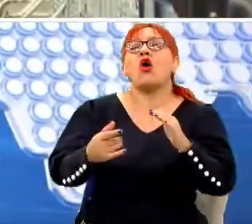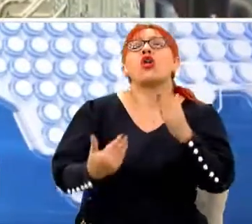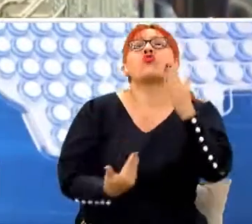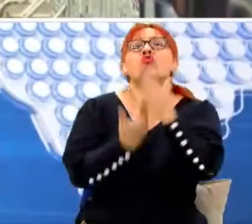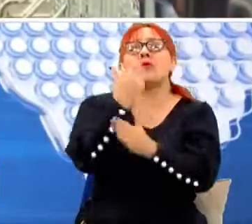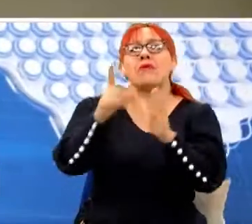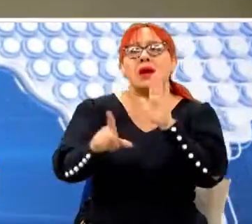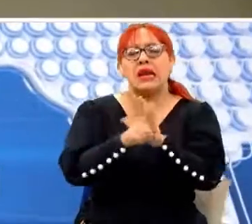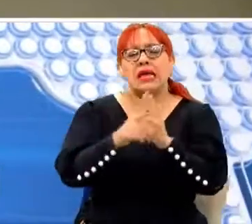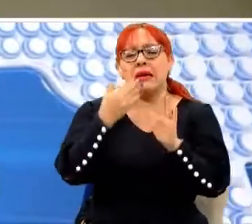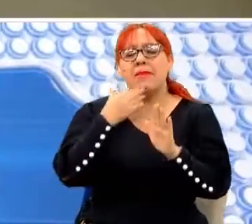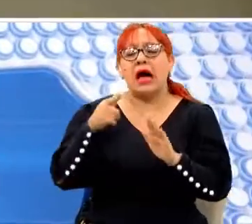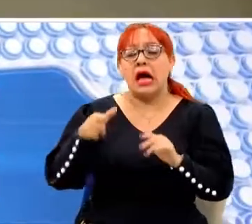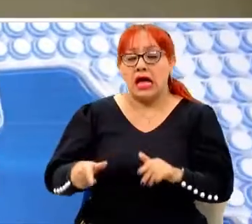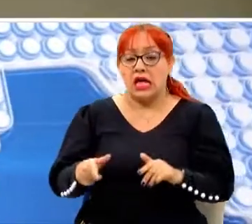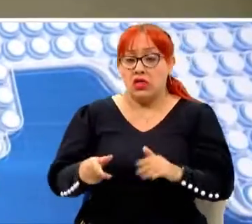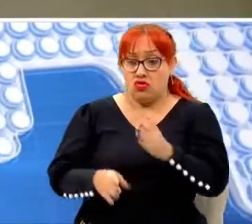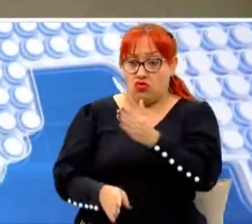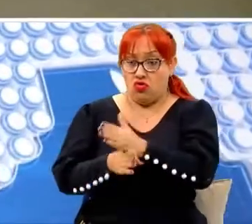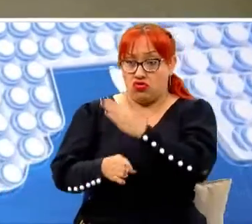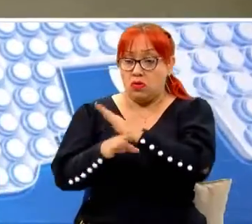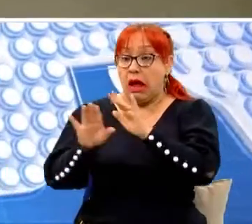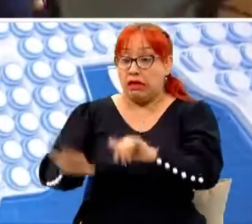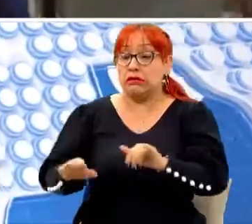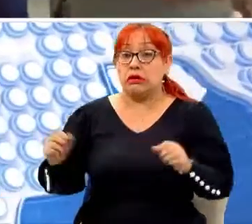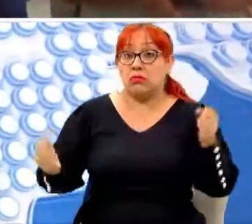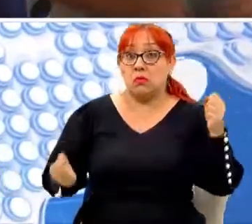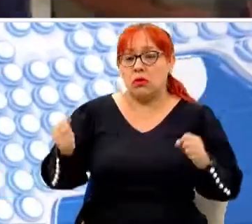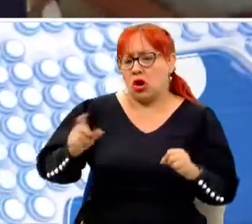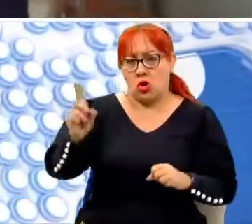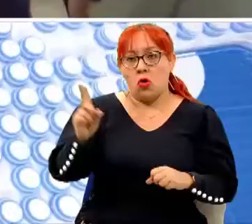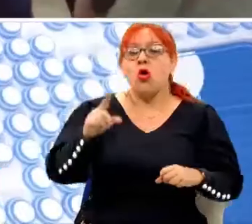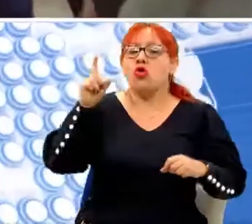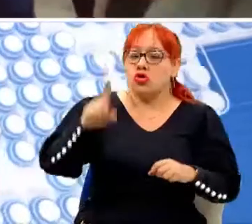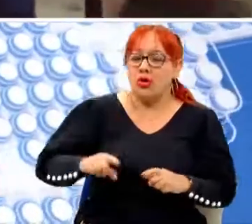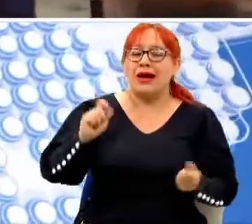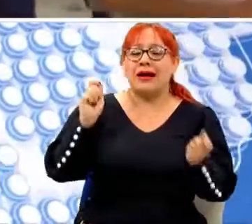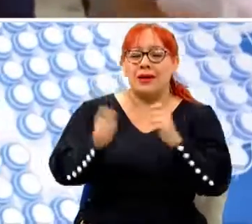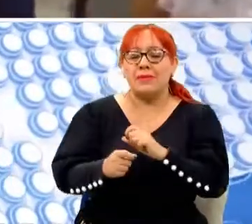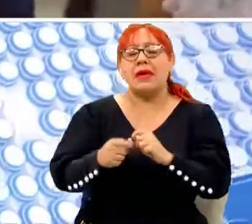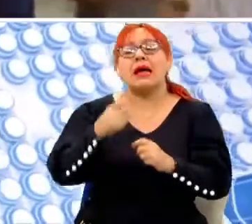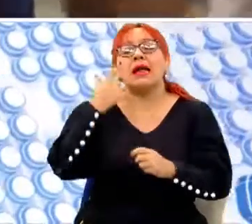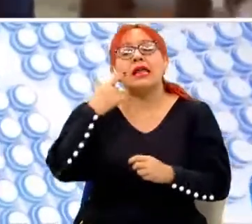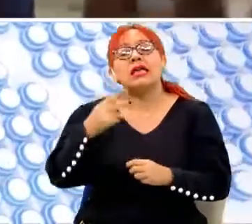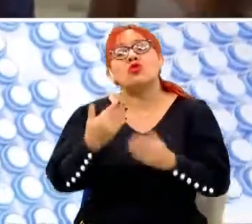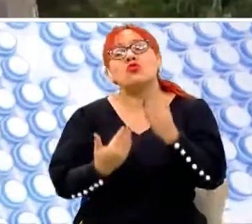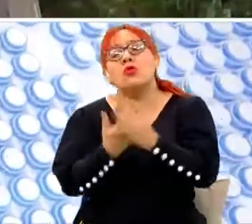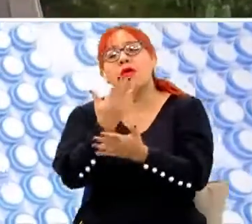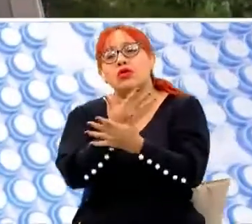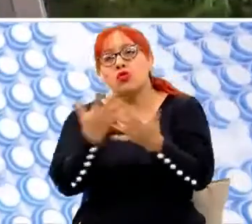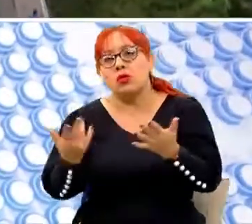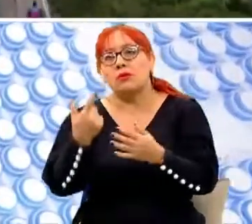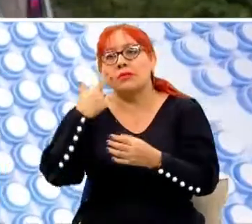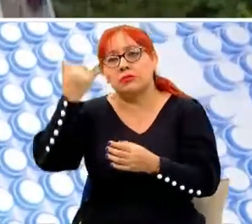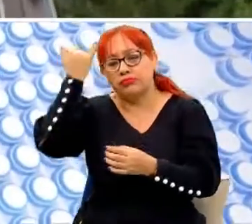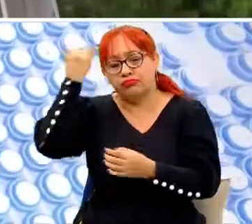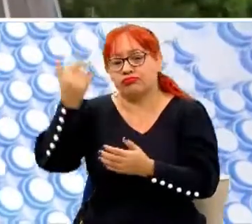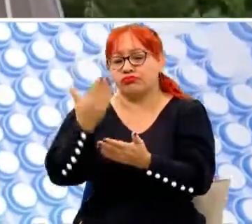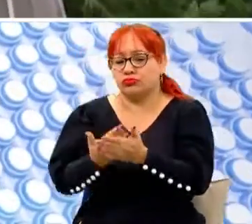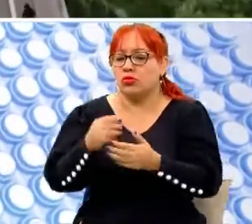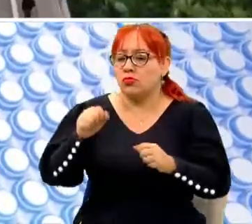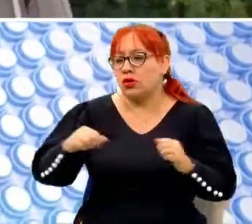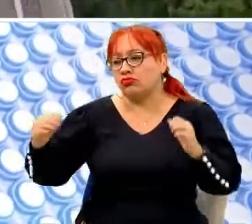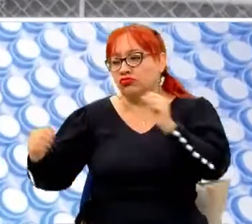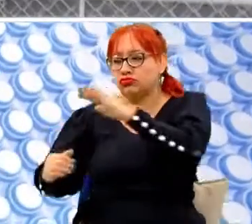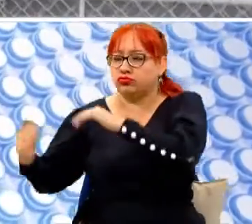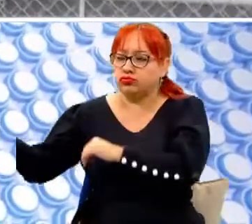las que actualmente existen, porque recordemos que la frontera está cerrada. Pero más allá de eso, no descartó el ministro de Transporte que en los